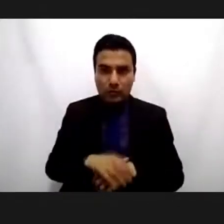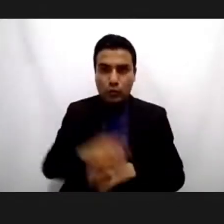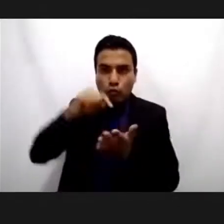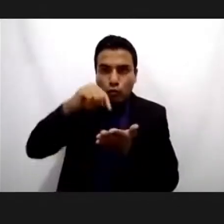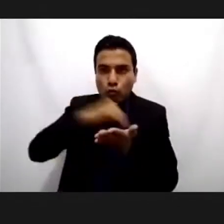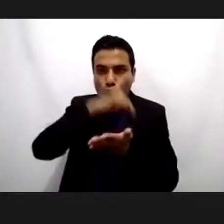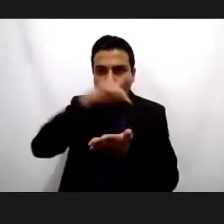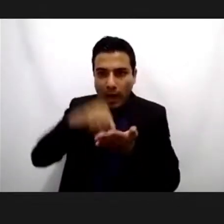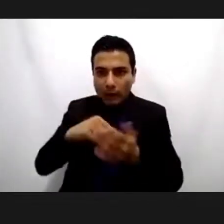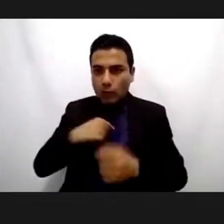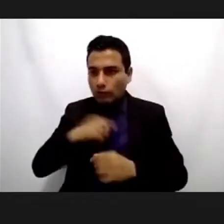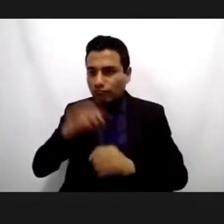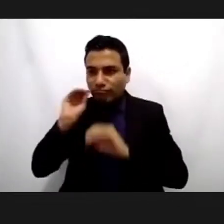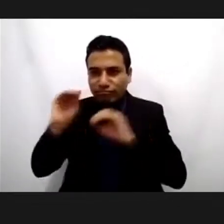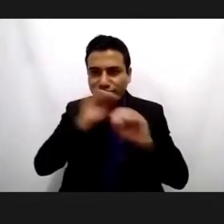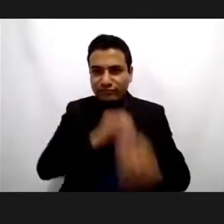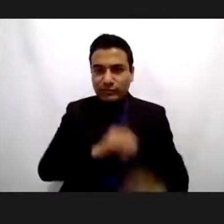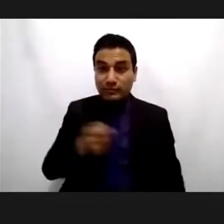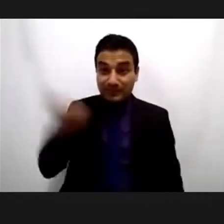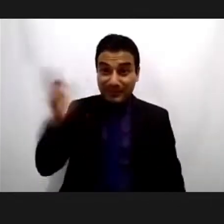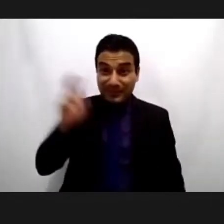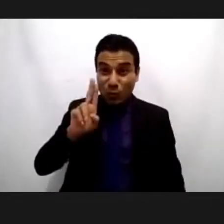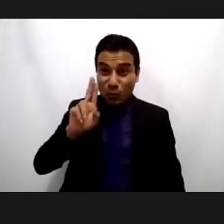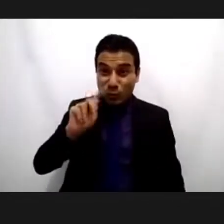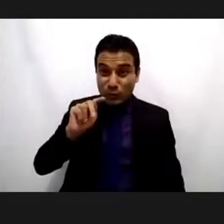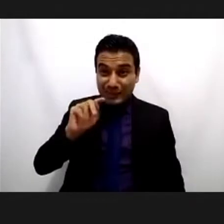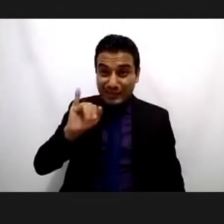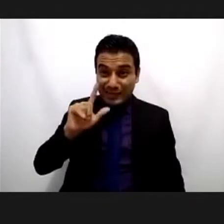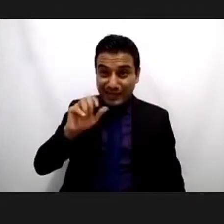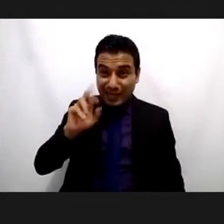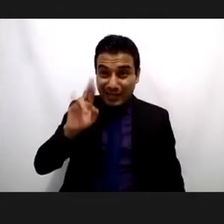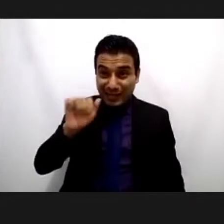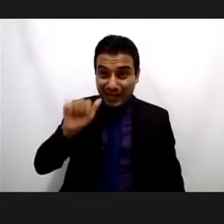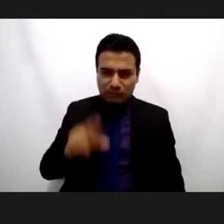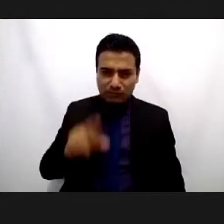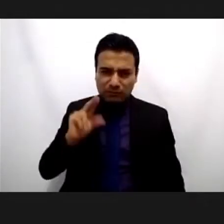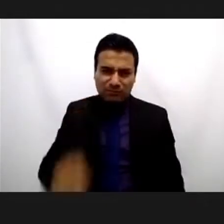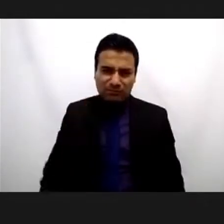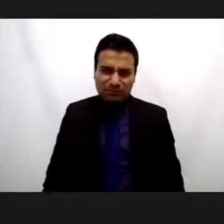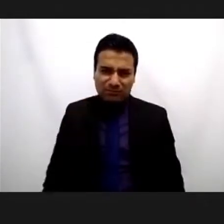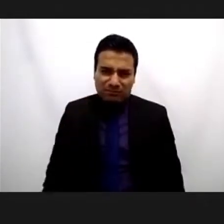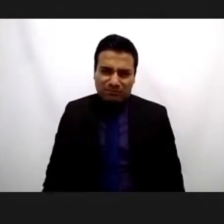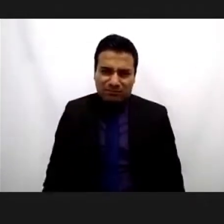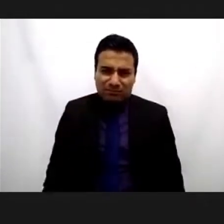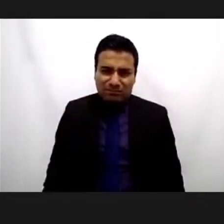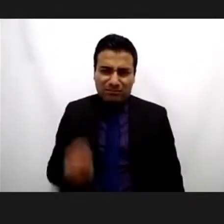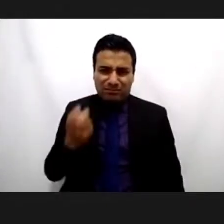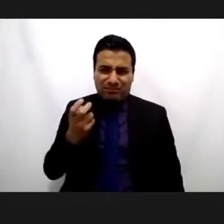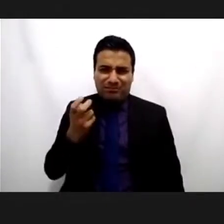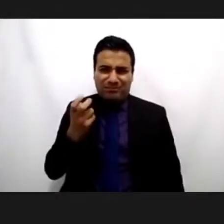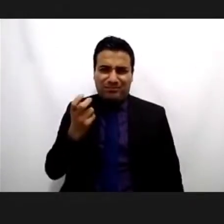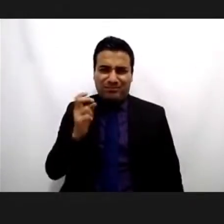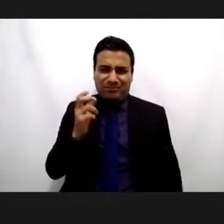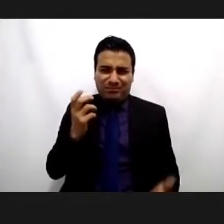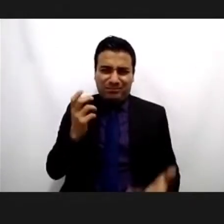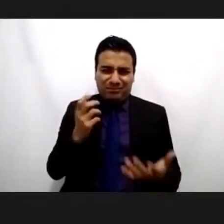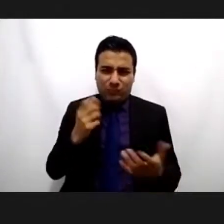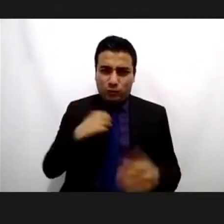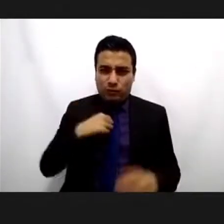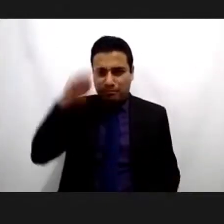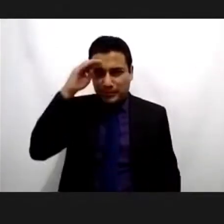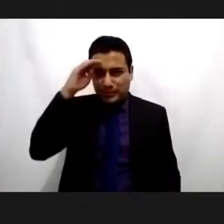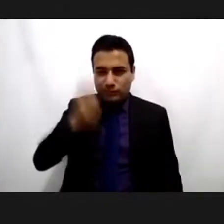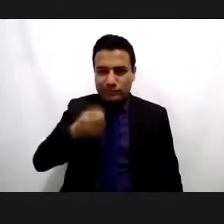no se crea utilería, porque en realidad la utilería siempre es una representación artificial de algo. Yo creo más en la